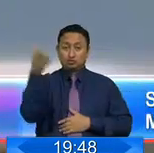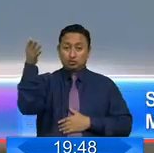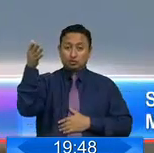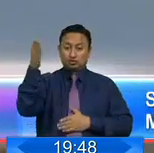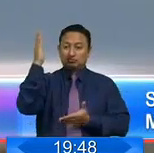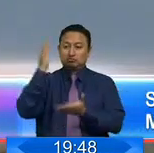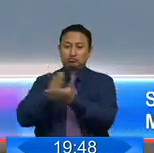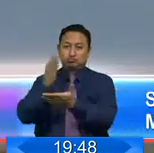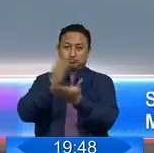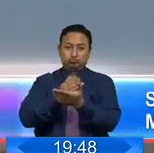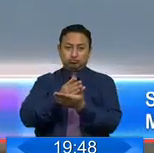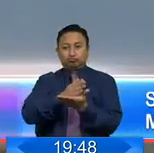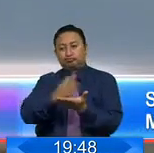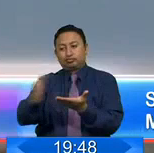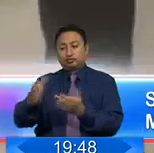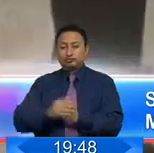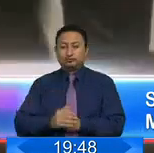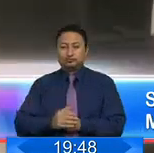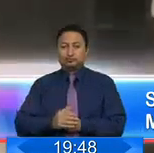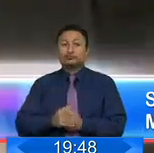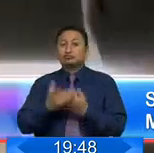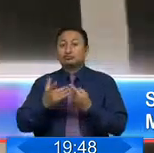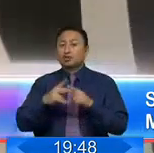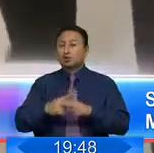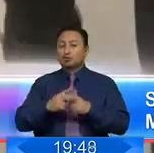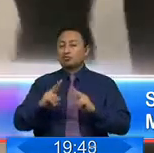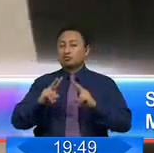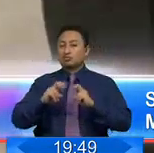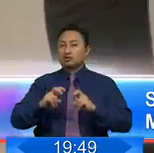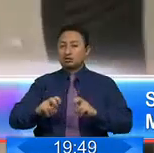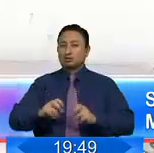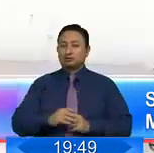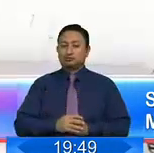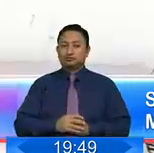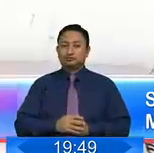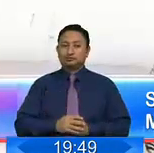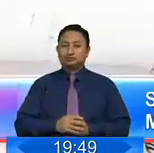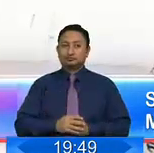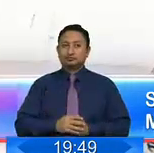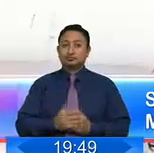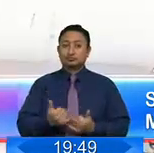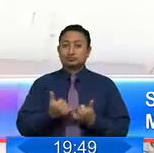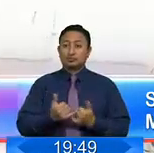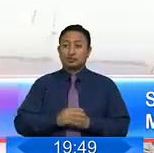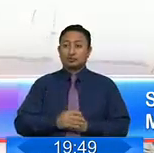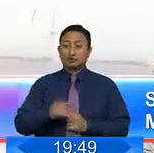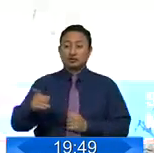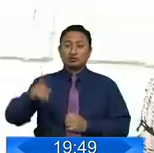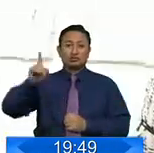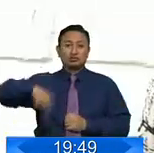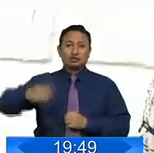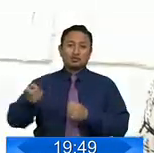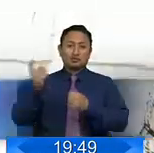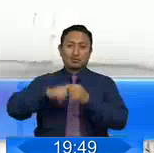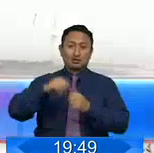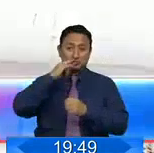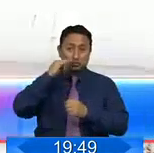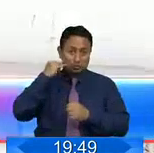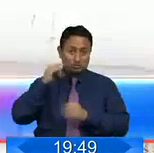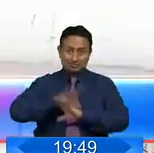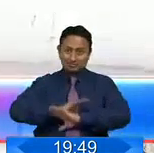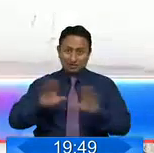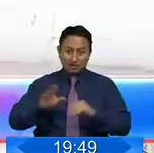supuestamente involucradas mientras efectúan las investigaciones. Pues ahorita no van a tener vinculación con los niños, las maestras